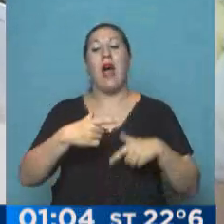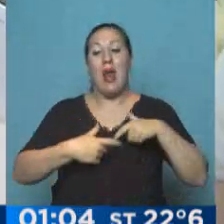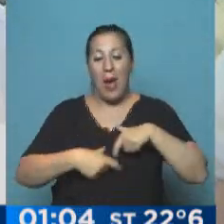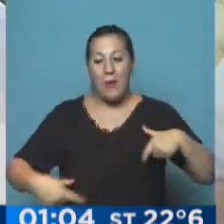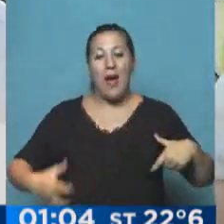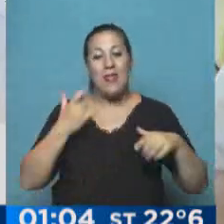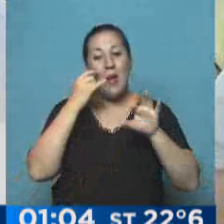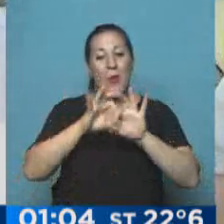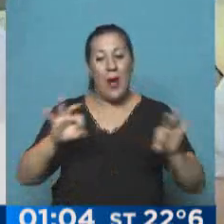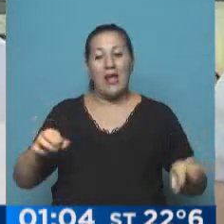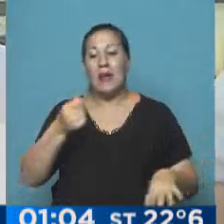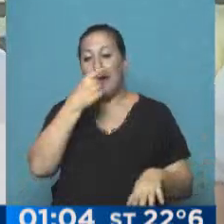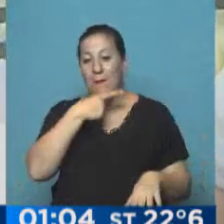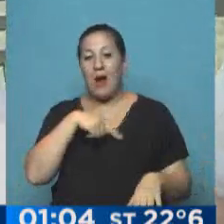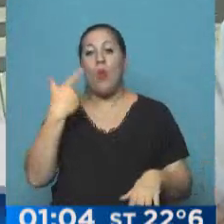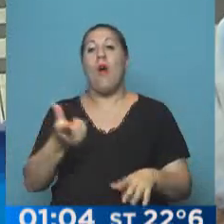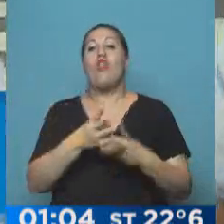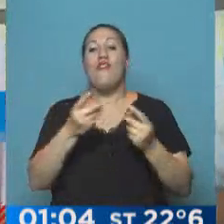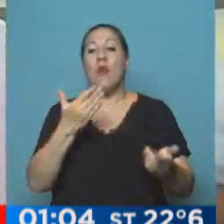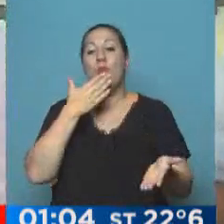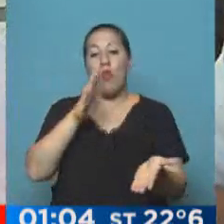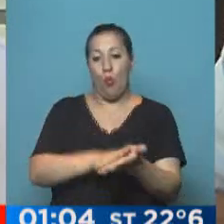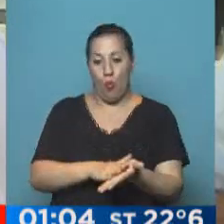de que jure ante la Asamblea Legislativa.